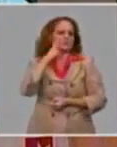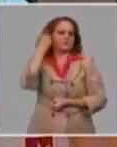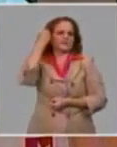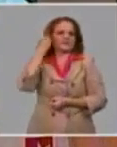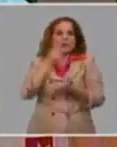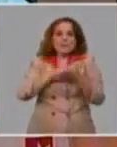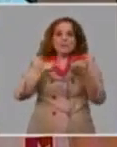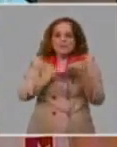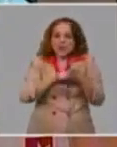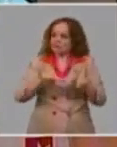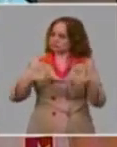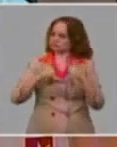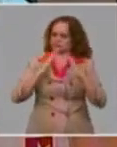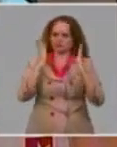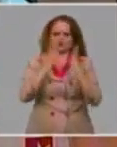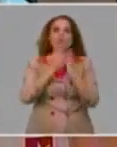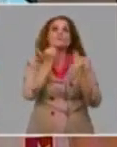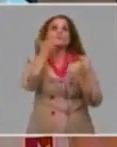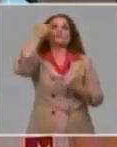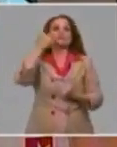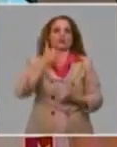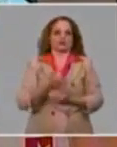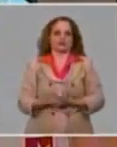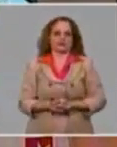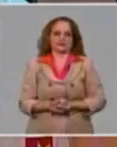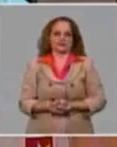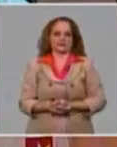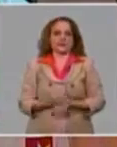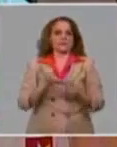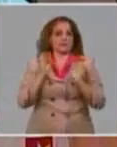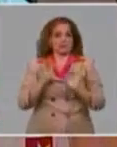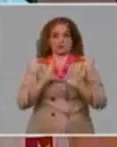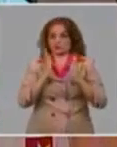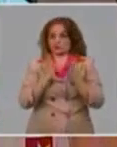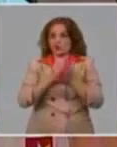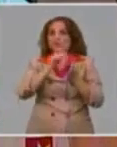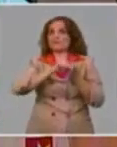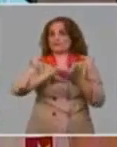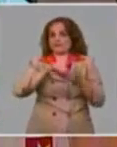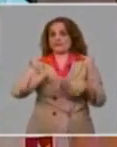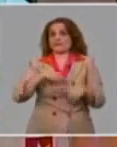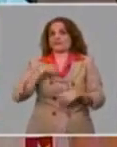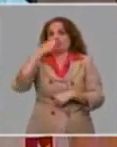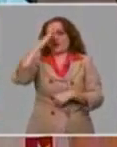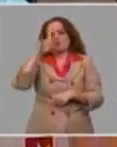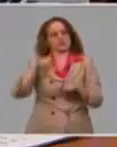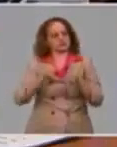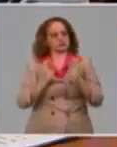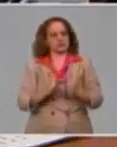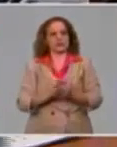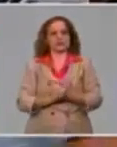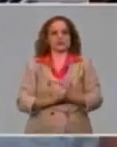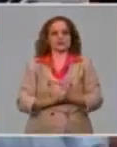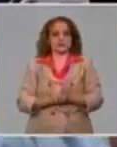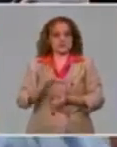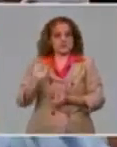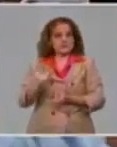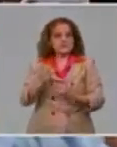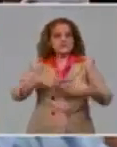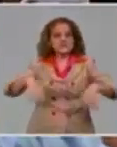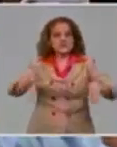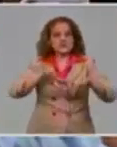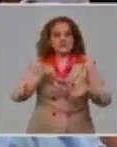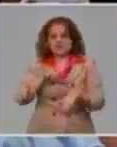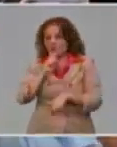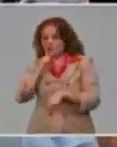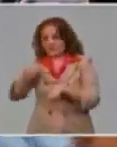Hoy inclusive tiene un comportamiento adecuado el plan de construcción y montaje para inversiones del país. La misma situación sanitaria favorable ha ayudado a que